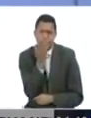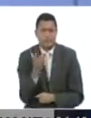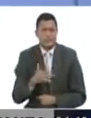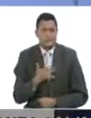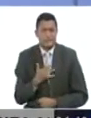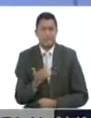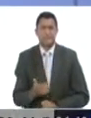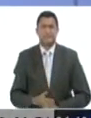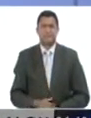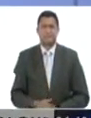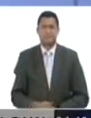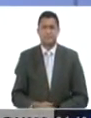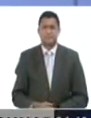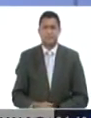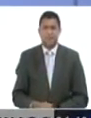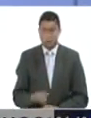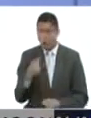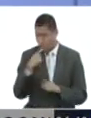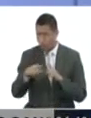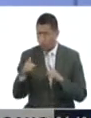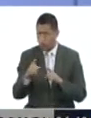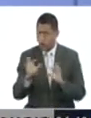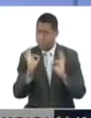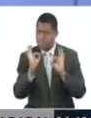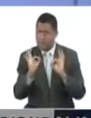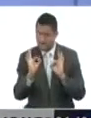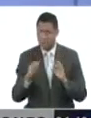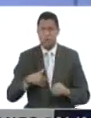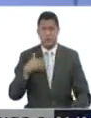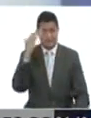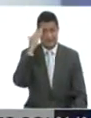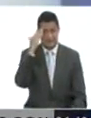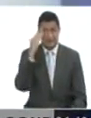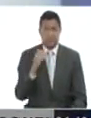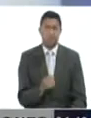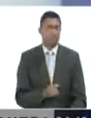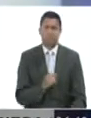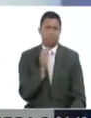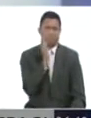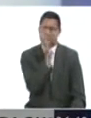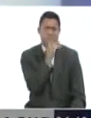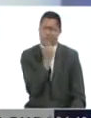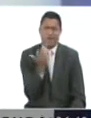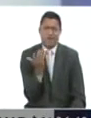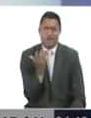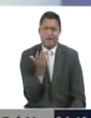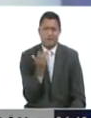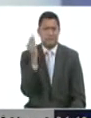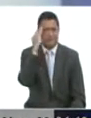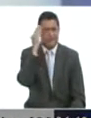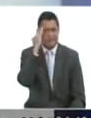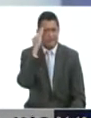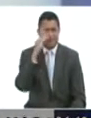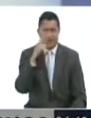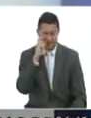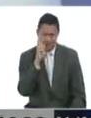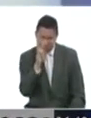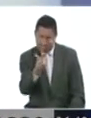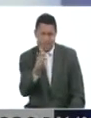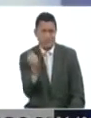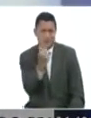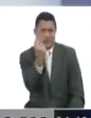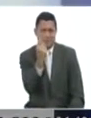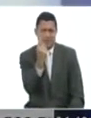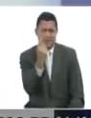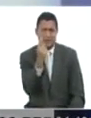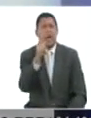síntomas o lo que está presentando? ¿Hay algún examen específico que les pueda ayudar a determinarlo? No. El diagnóstico es netamente clínico, sin embargo,